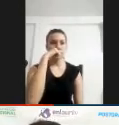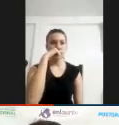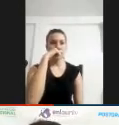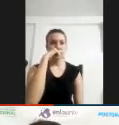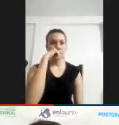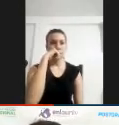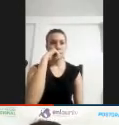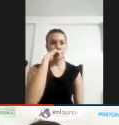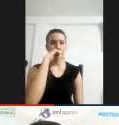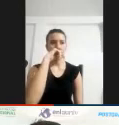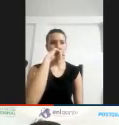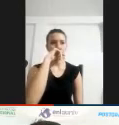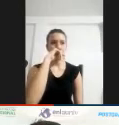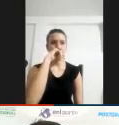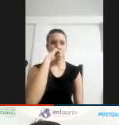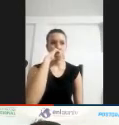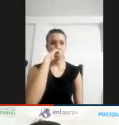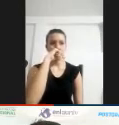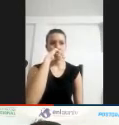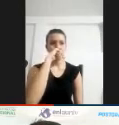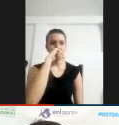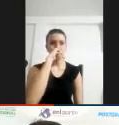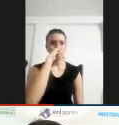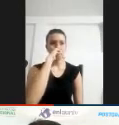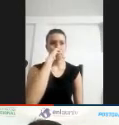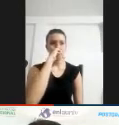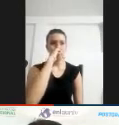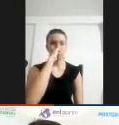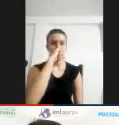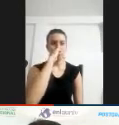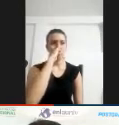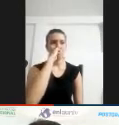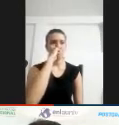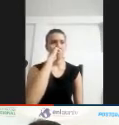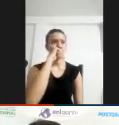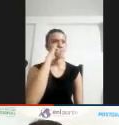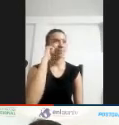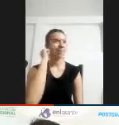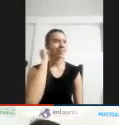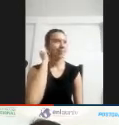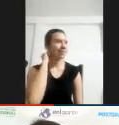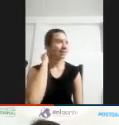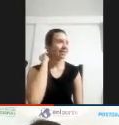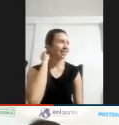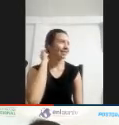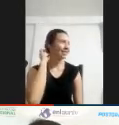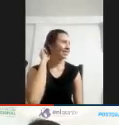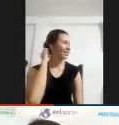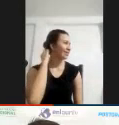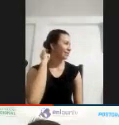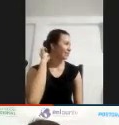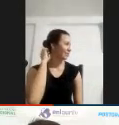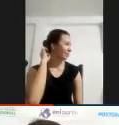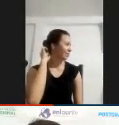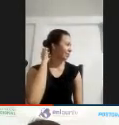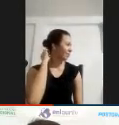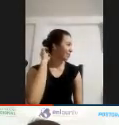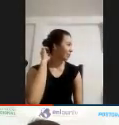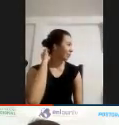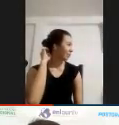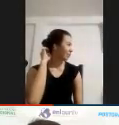consta de su original. Eso ocurre mucho en los registros civiles también. Claro. Que es el sello húmedo y la firma del registrador, claro, donde